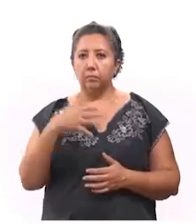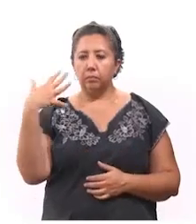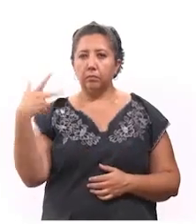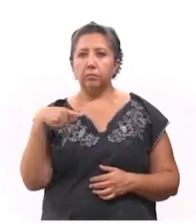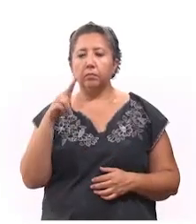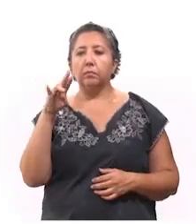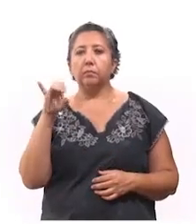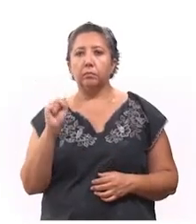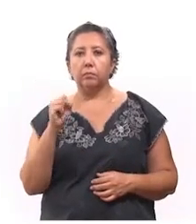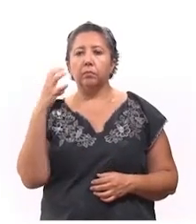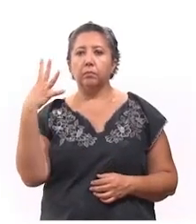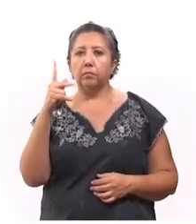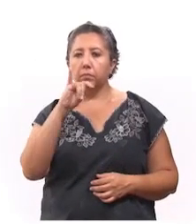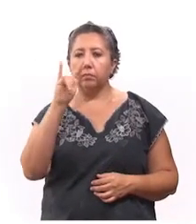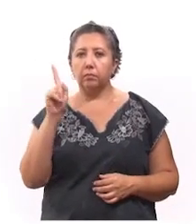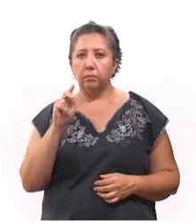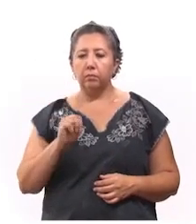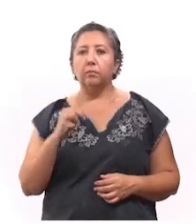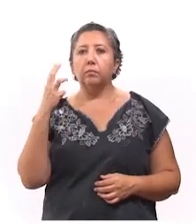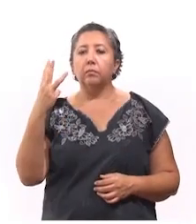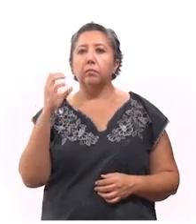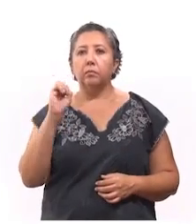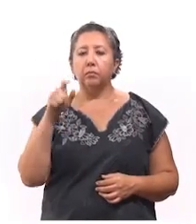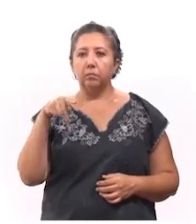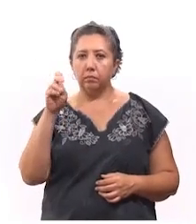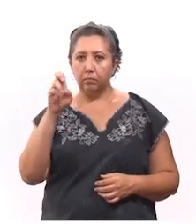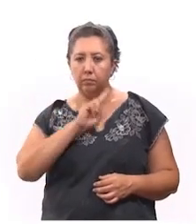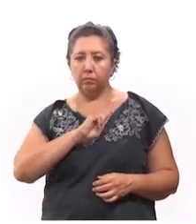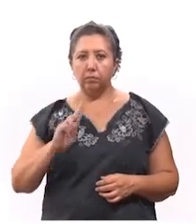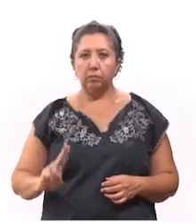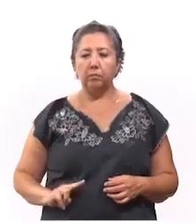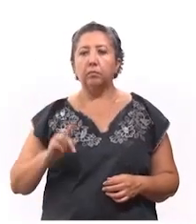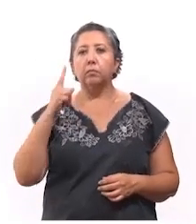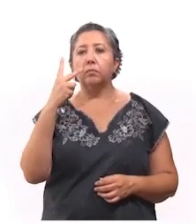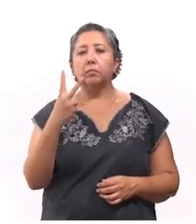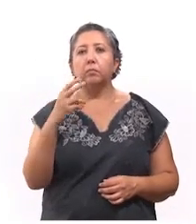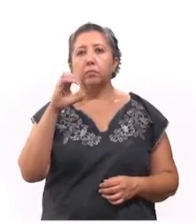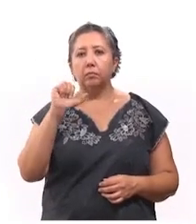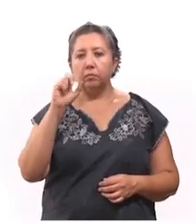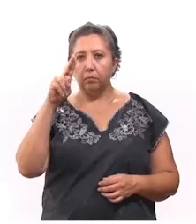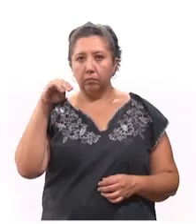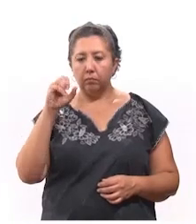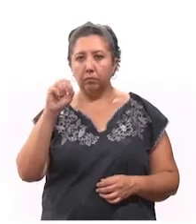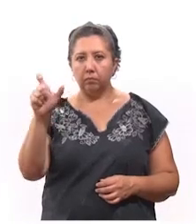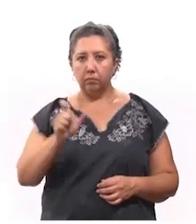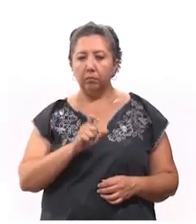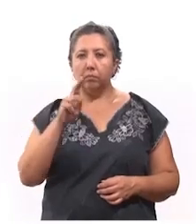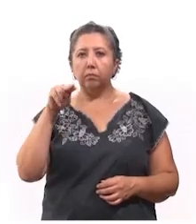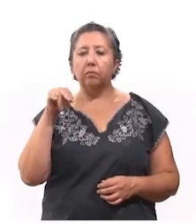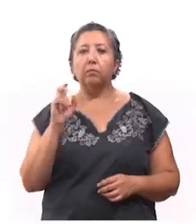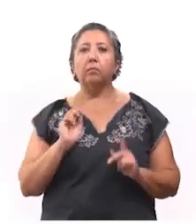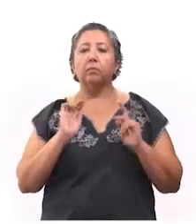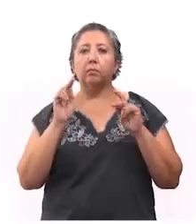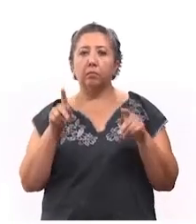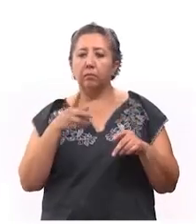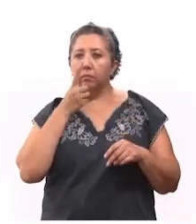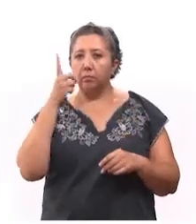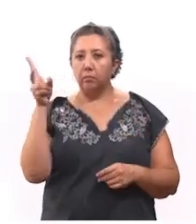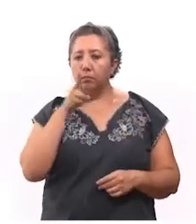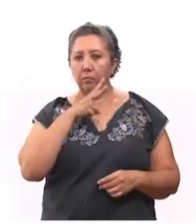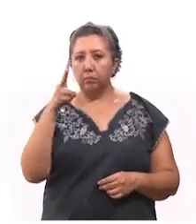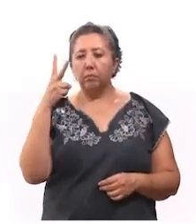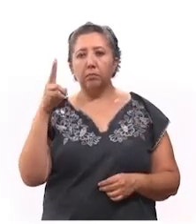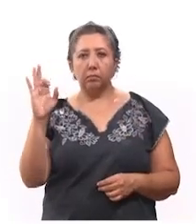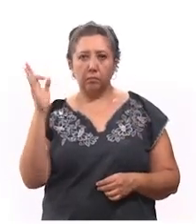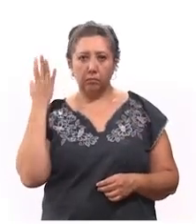en Canacín, 4 en Tizimín, 3 en Concal y Humán, 2 en Acanqué, Junucmá, Maxcanú, Progreso, Ticul, Valladolid y